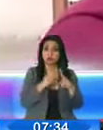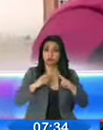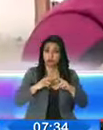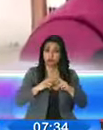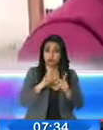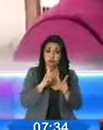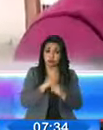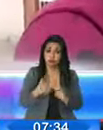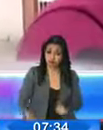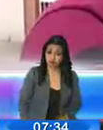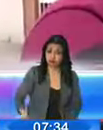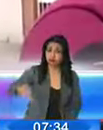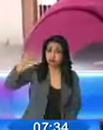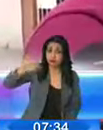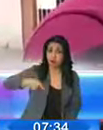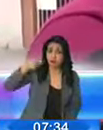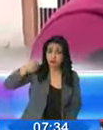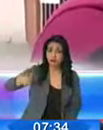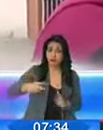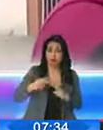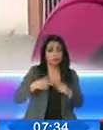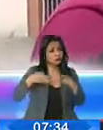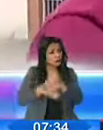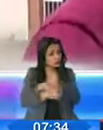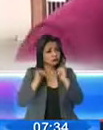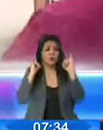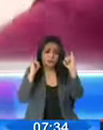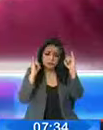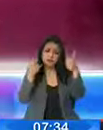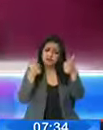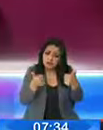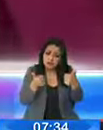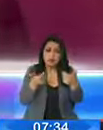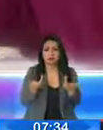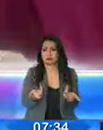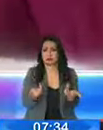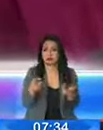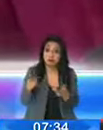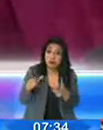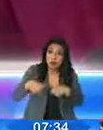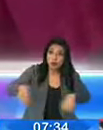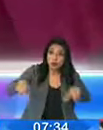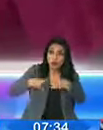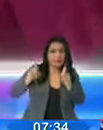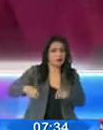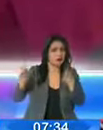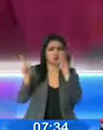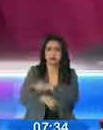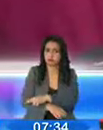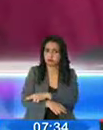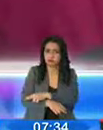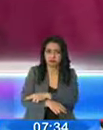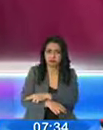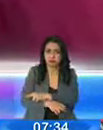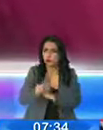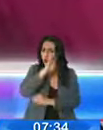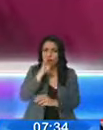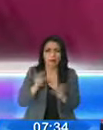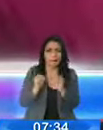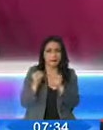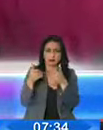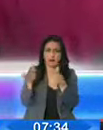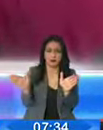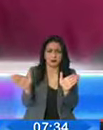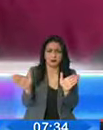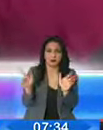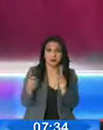nosotros aquí. El joven fue a divertirse sanamente. Sí, pues se lo estoy diciendo, allá el lugar que donde está, ya tiene que clausurar ese lugar. Y nunca más, porque no es